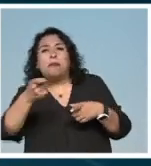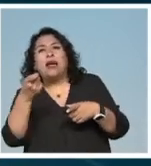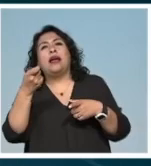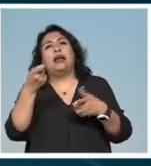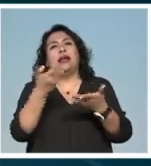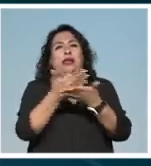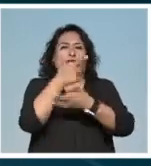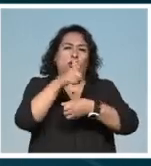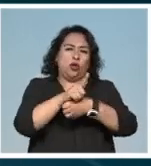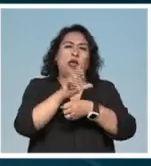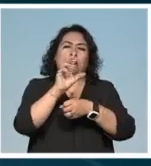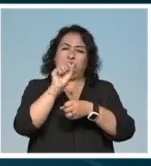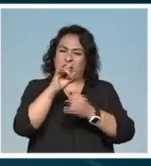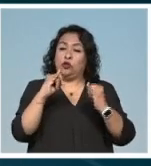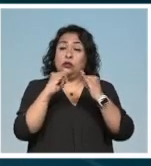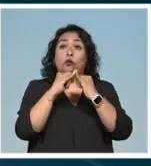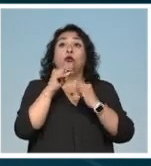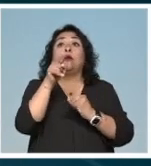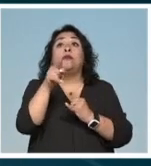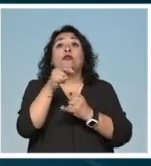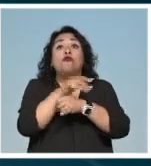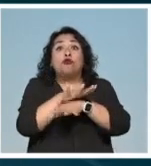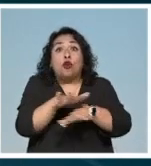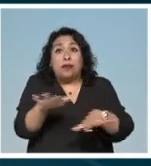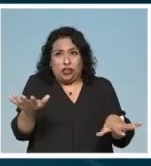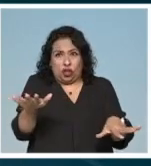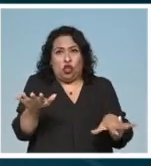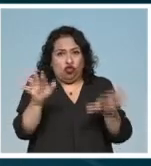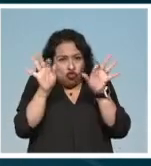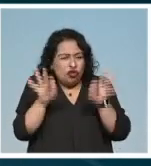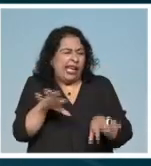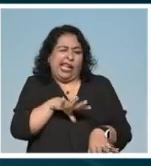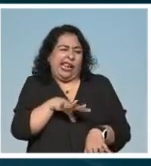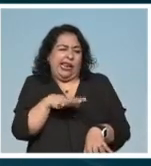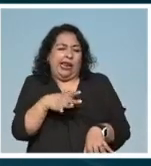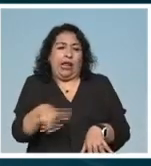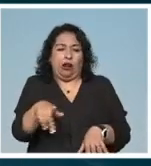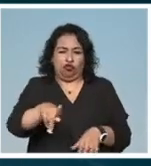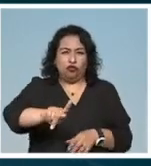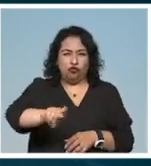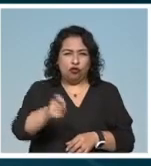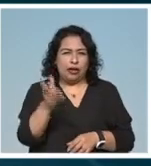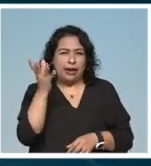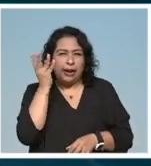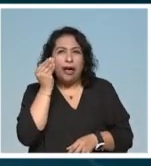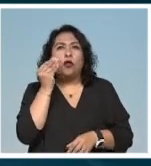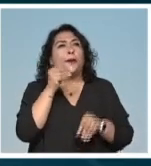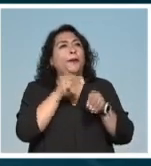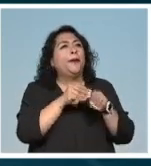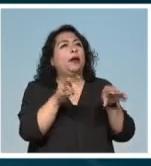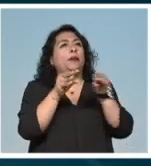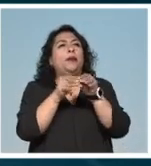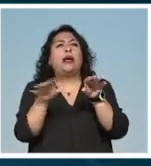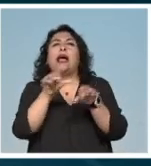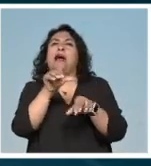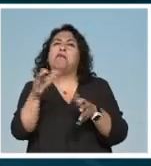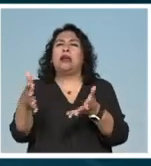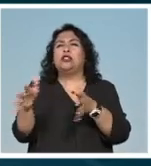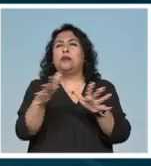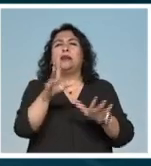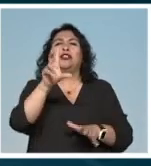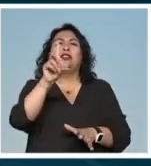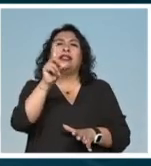nacionales. Los espacios informativos de información general se distribuyen en alrededor